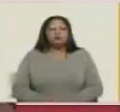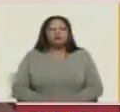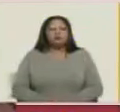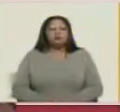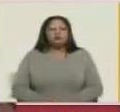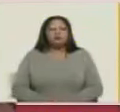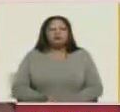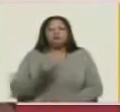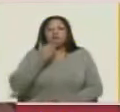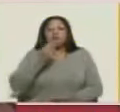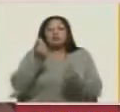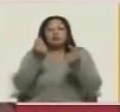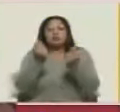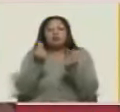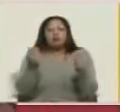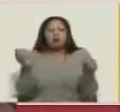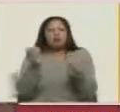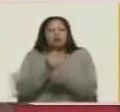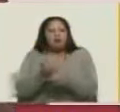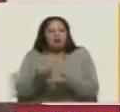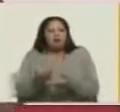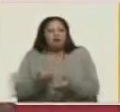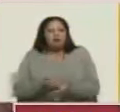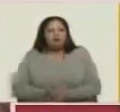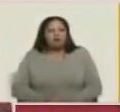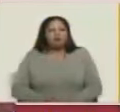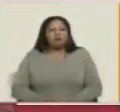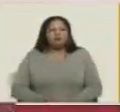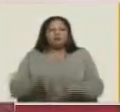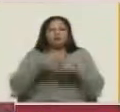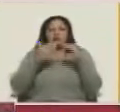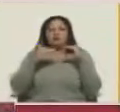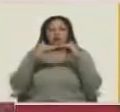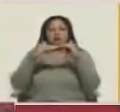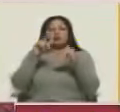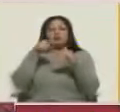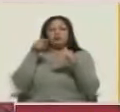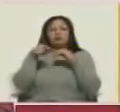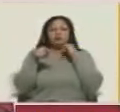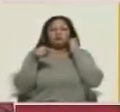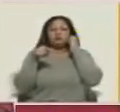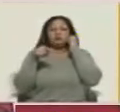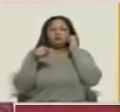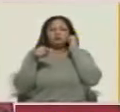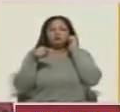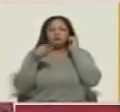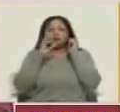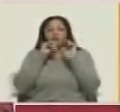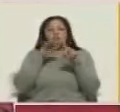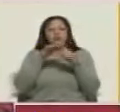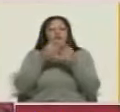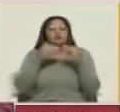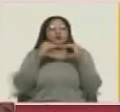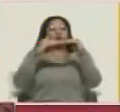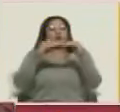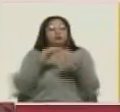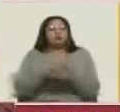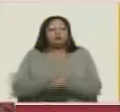Tiene recompensa. Esas son condiciones de igualdad. No son condiciones de igualdad.